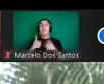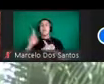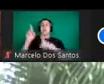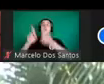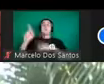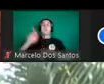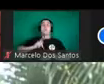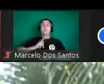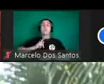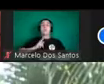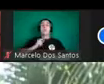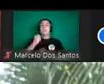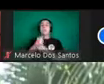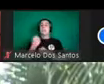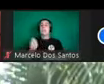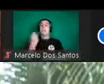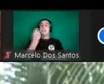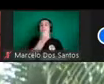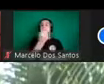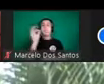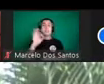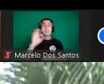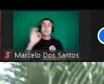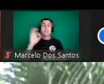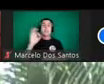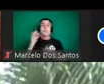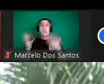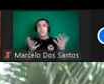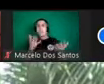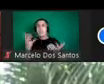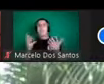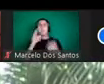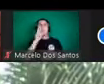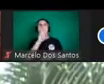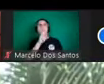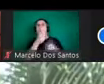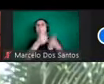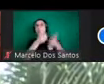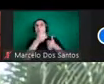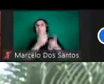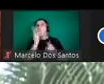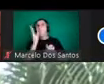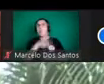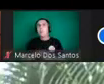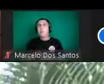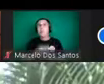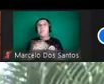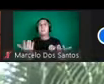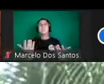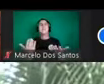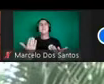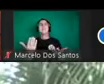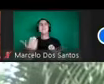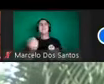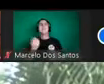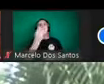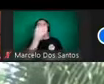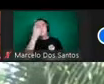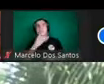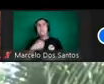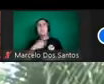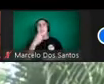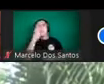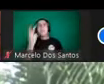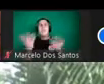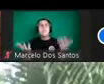compleja. Sabemos que no hubieron concursos, que no hubieron contrataciones en los últimos años. Por otro lado, el gran número de personas